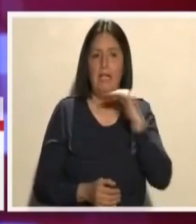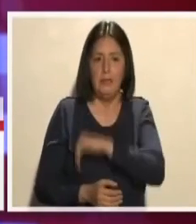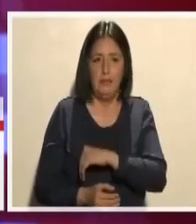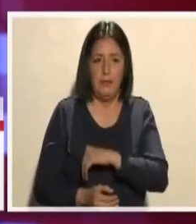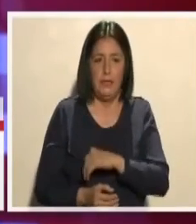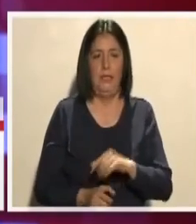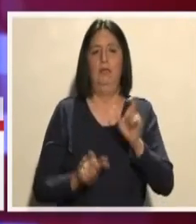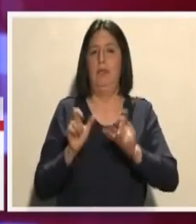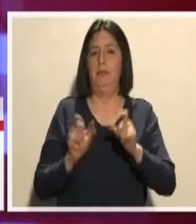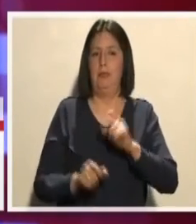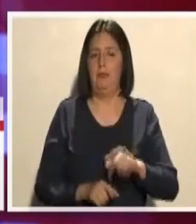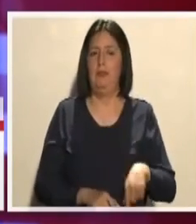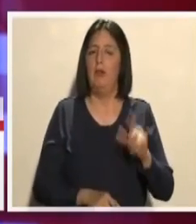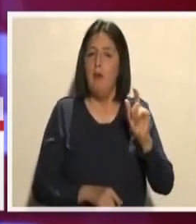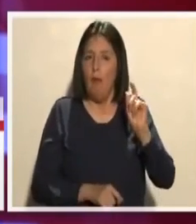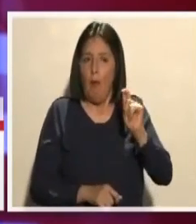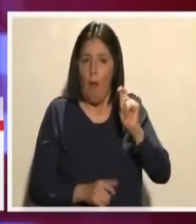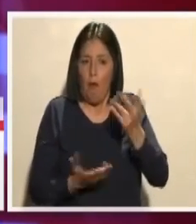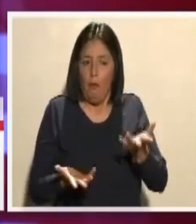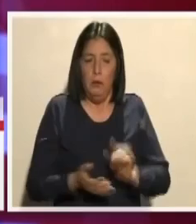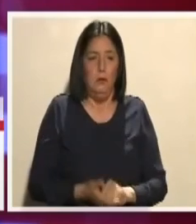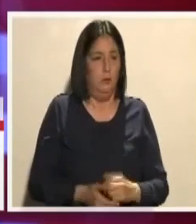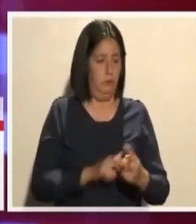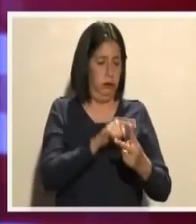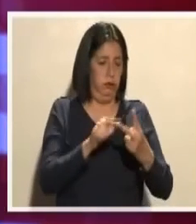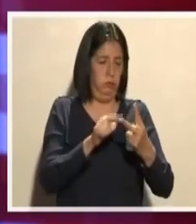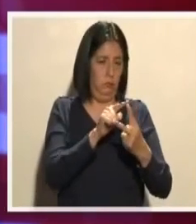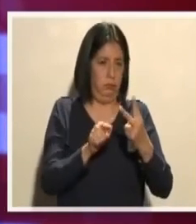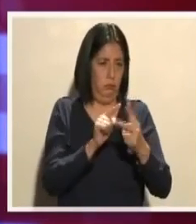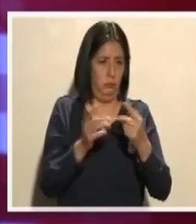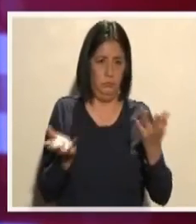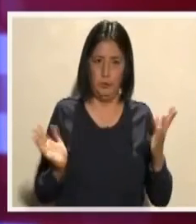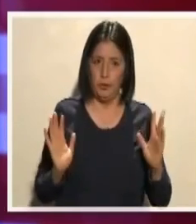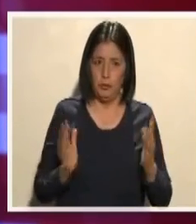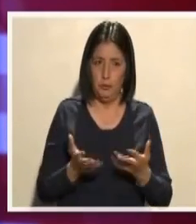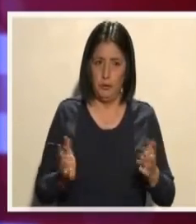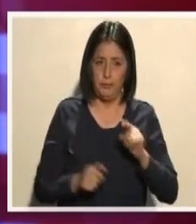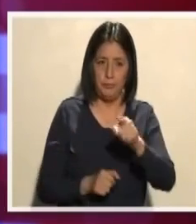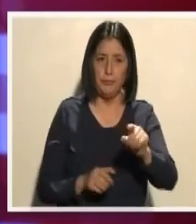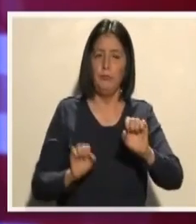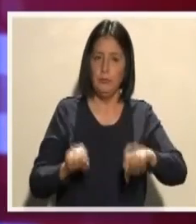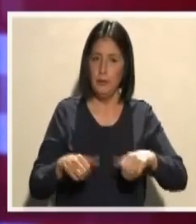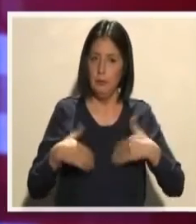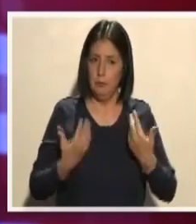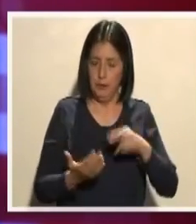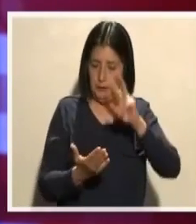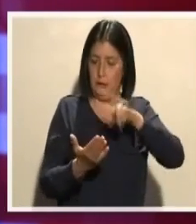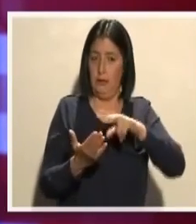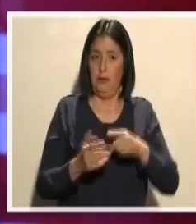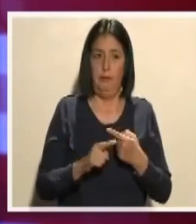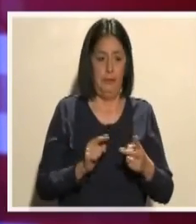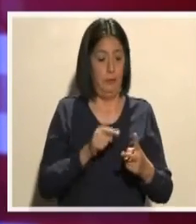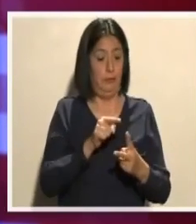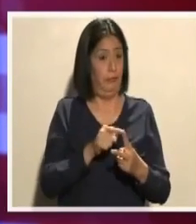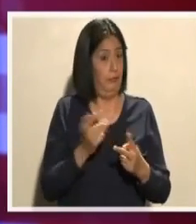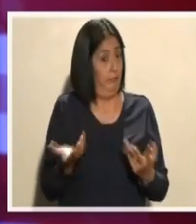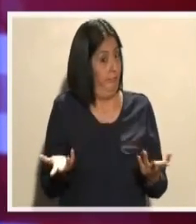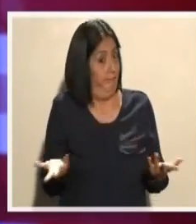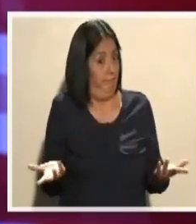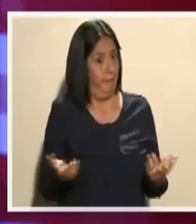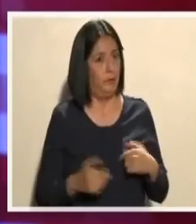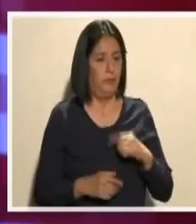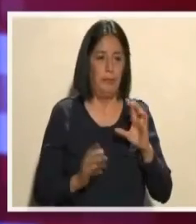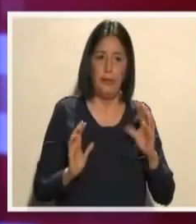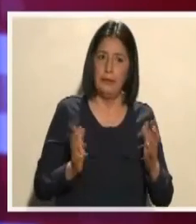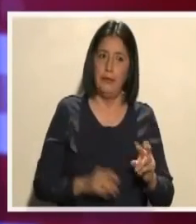testimonio. Solo se pueden seguir dos conclusiones que ustedes lo podrán leer, pero eso no me parece que es bueno